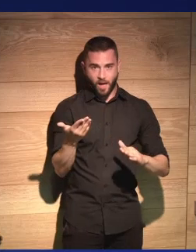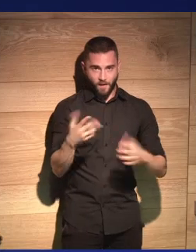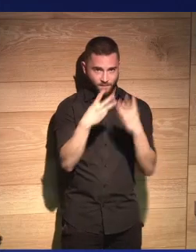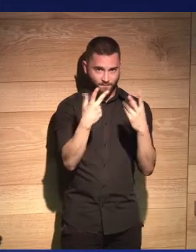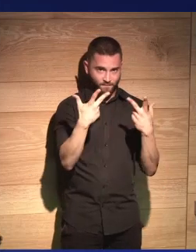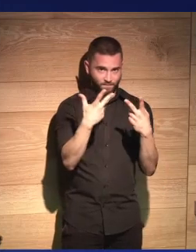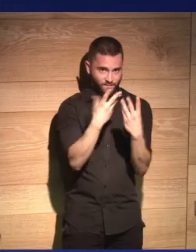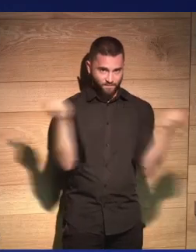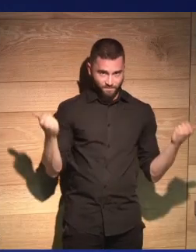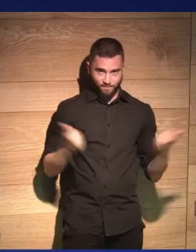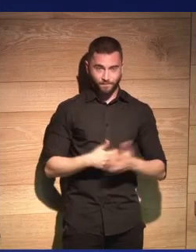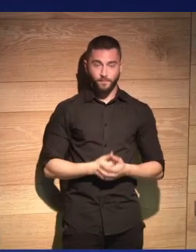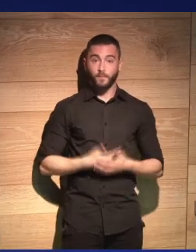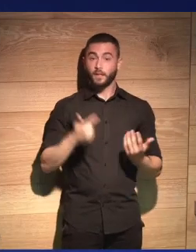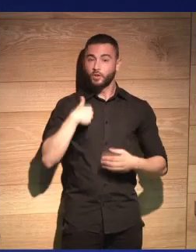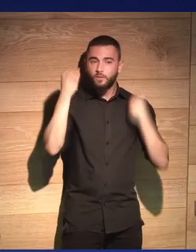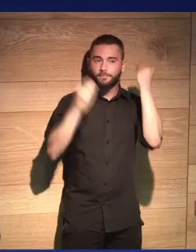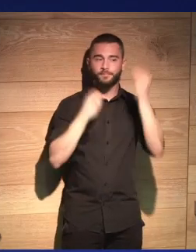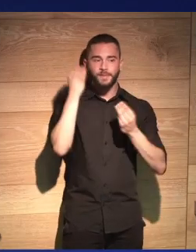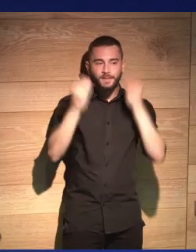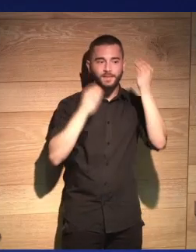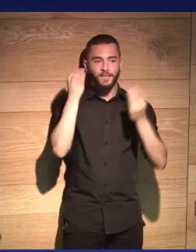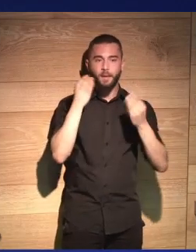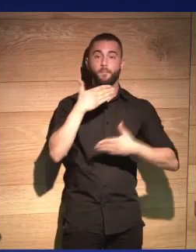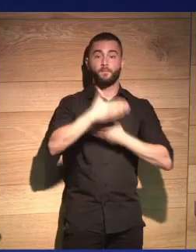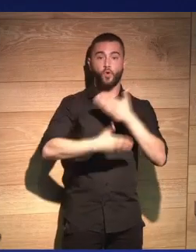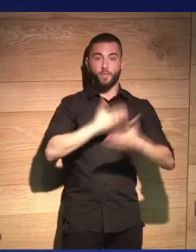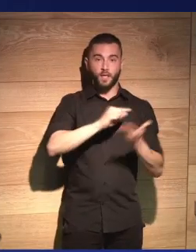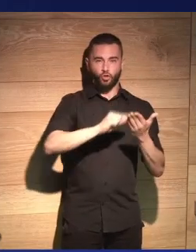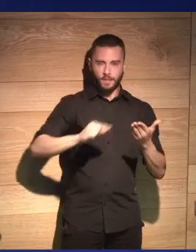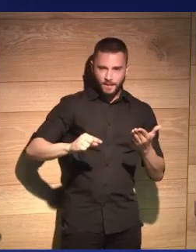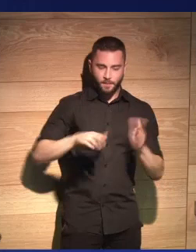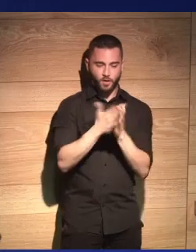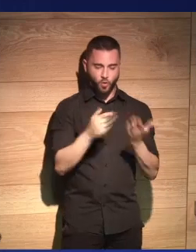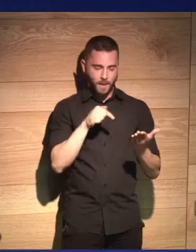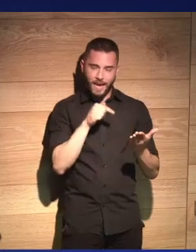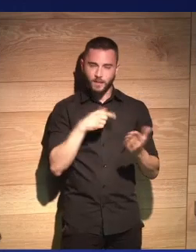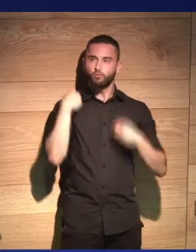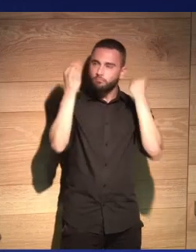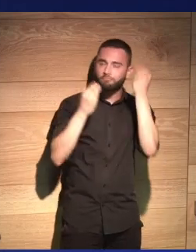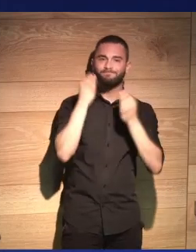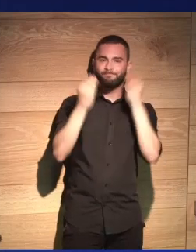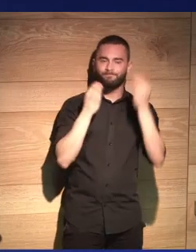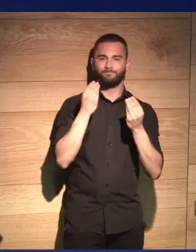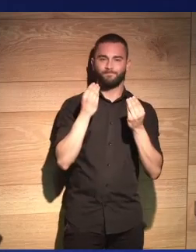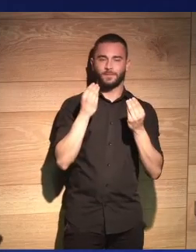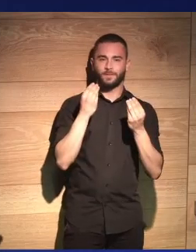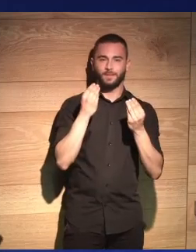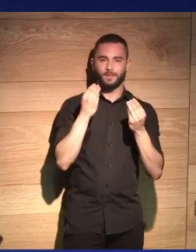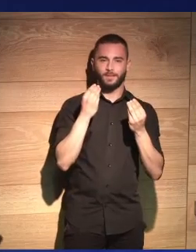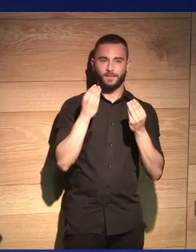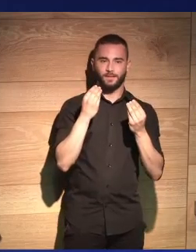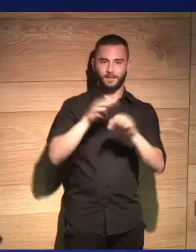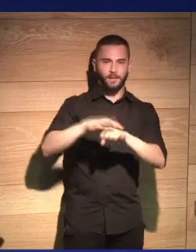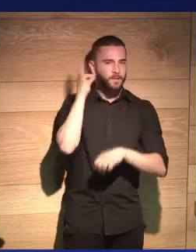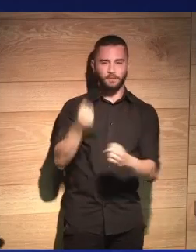Y pensaba un poco en el proceso de escribir esta novela cuando me contaba sobre